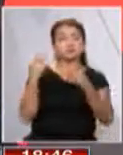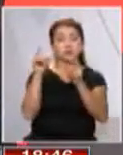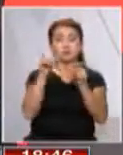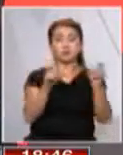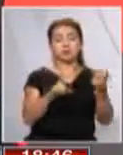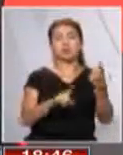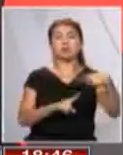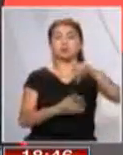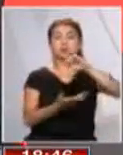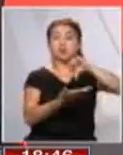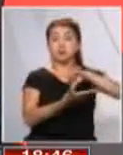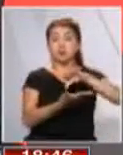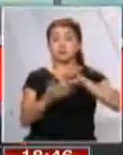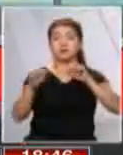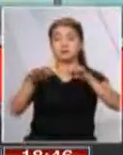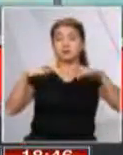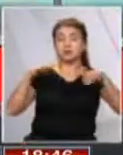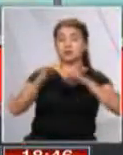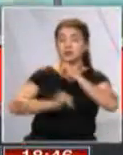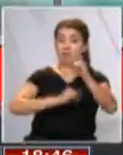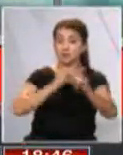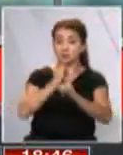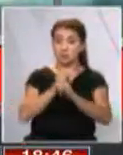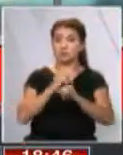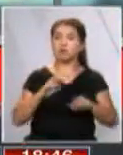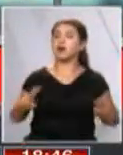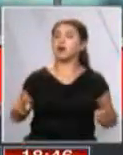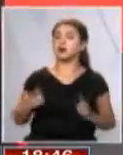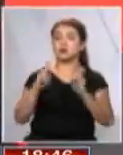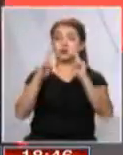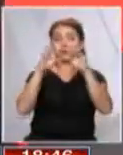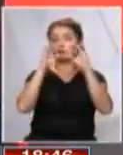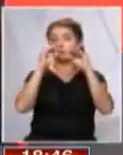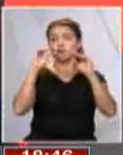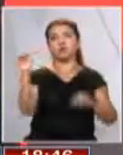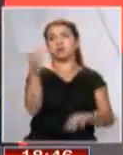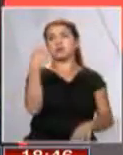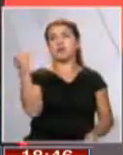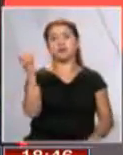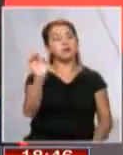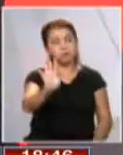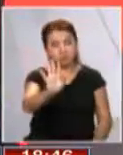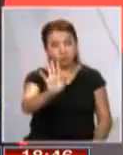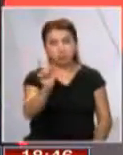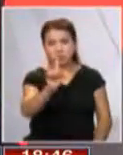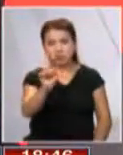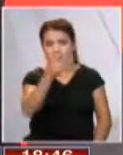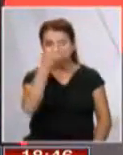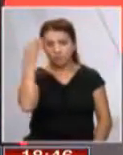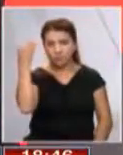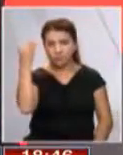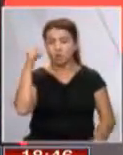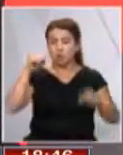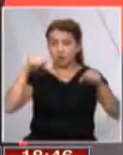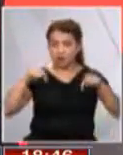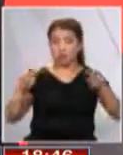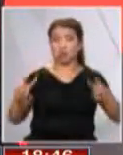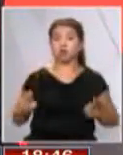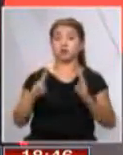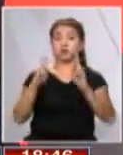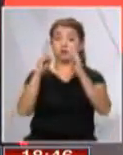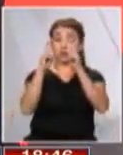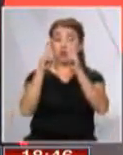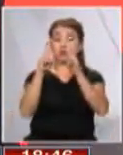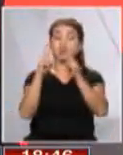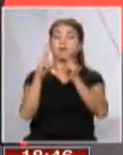de otros países en un seminario internacional como hablar de la reconstrucción puede ser no olvidemos que hoy día la reconstrucción que se ha